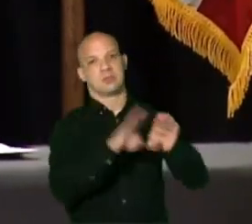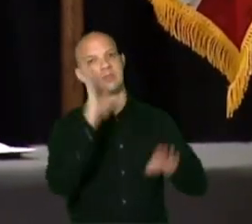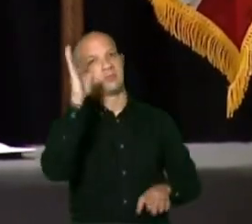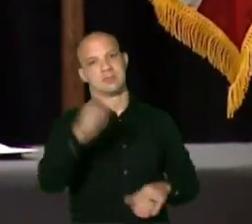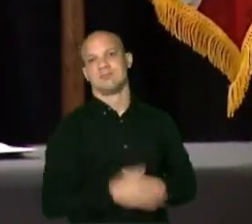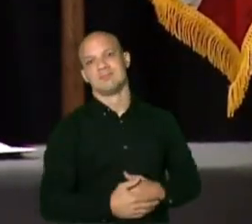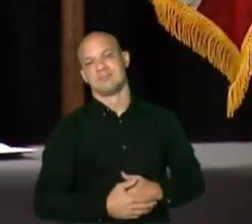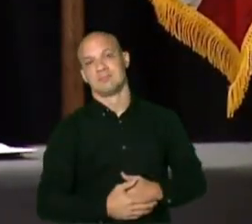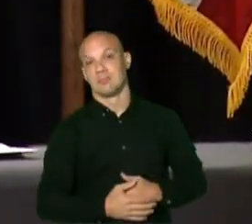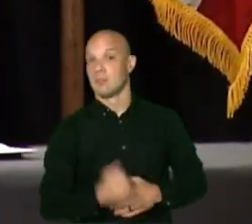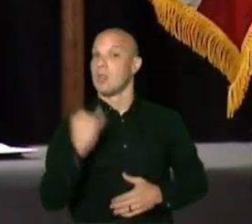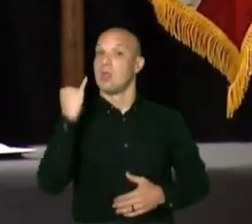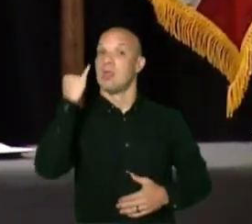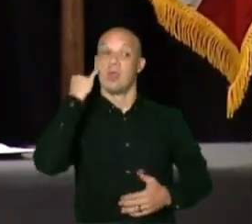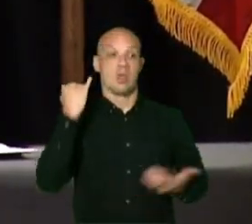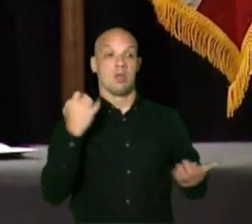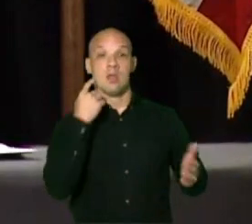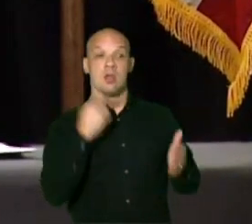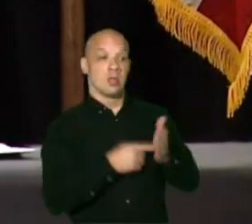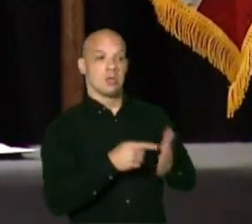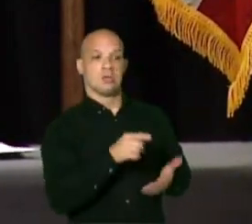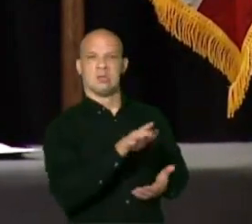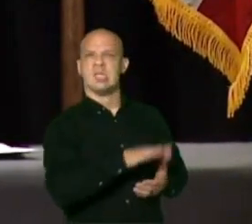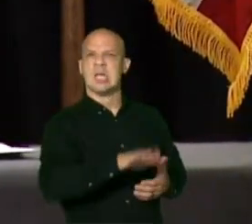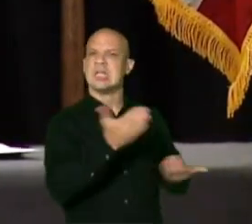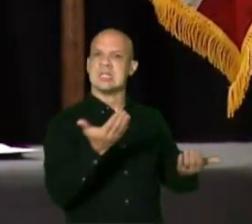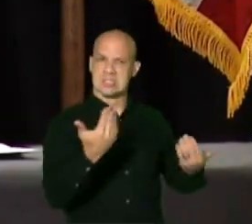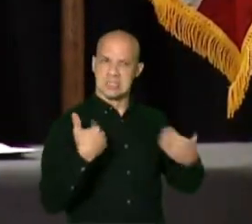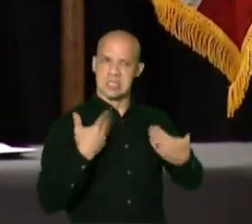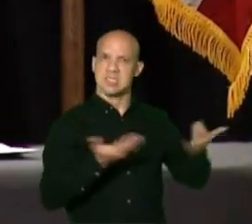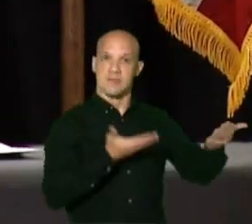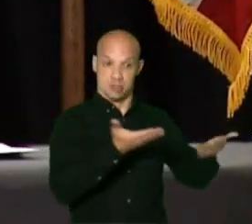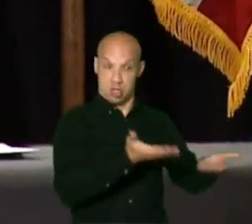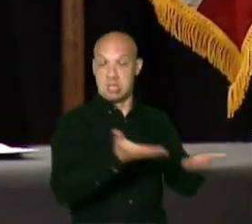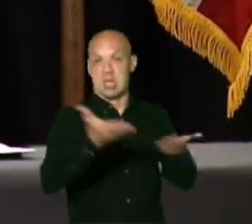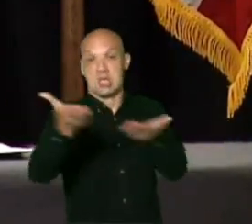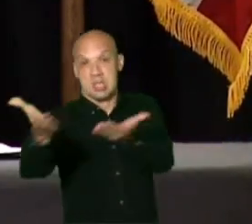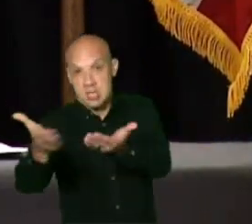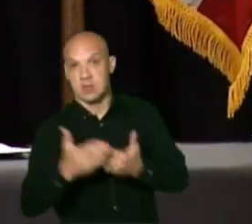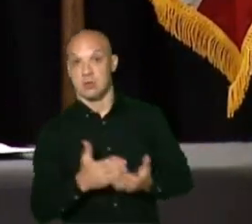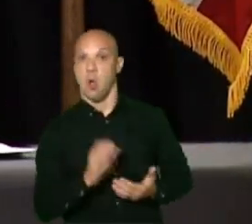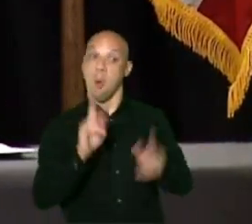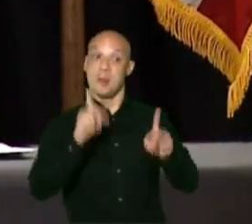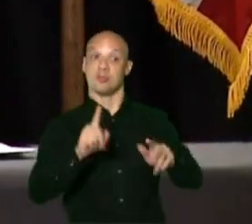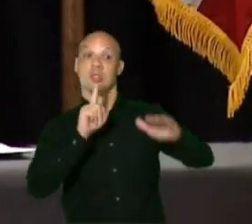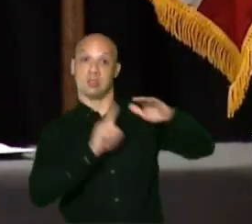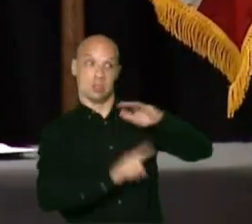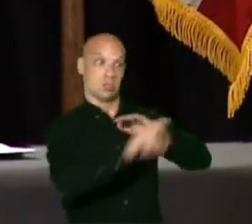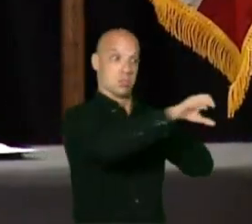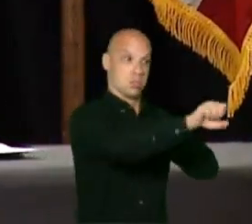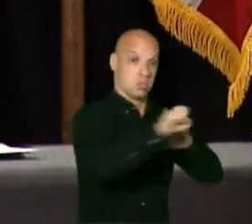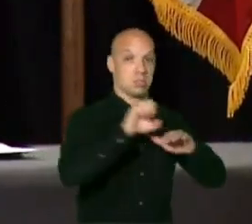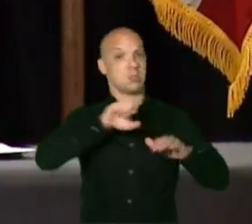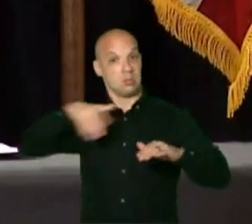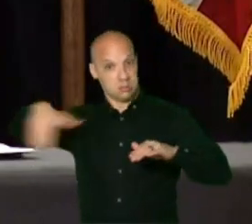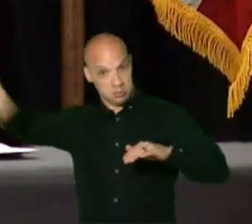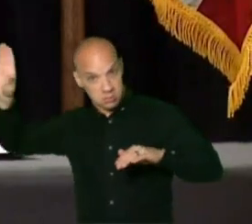lugar tiene un servicio de delivery o un servicio de carry out donde la persona va a ir a buscar los alimentos, usted